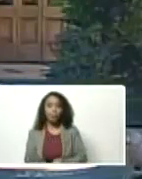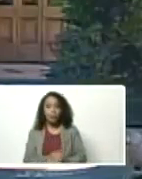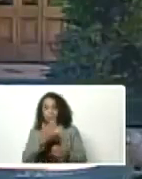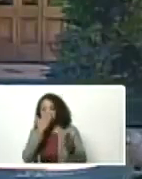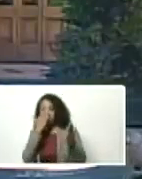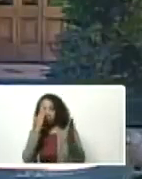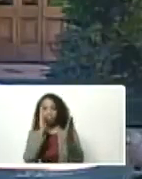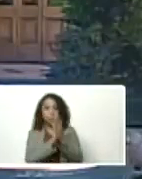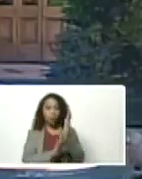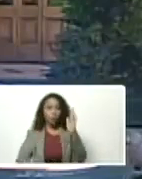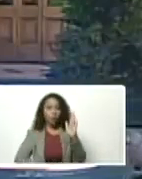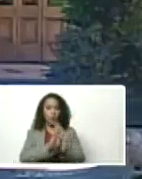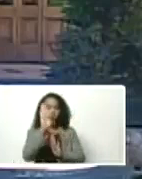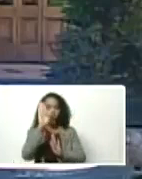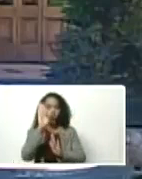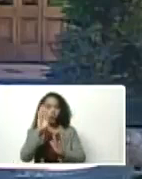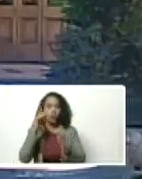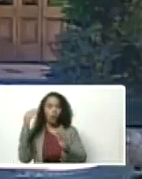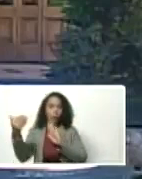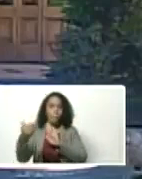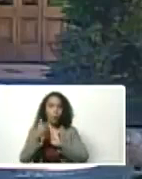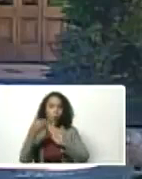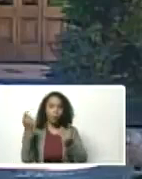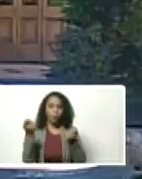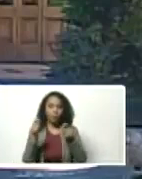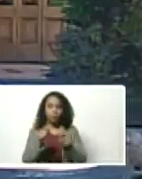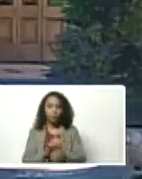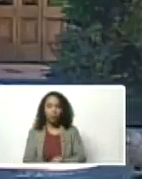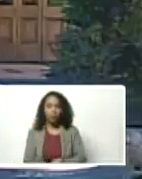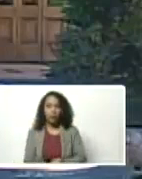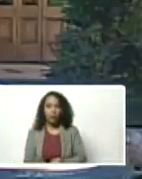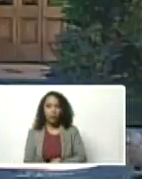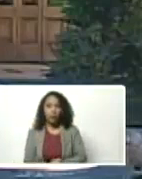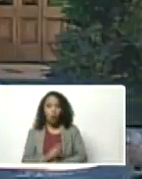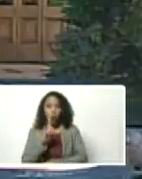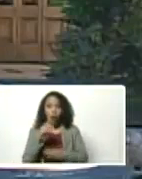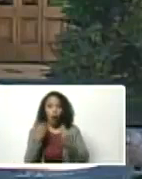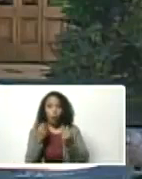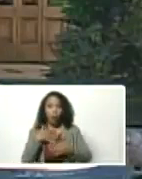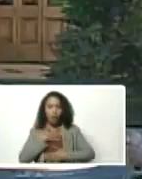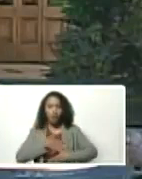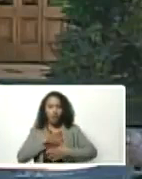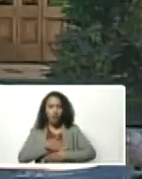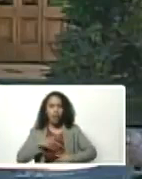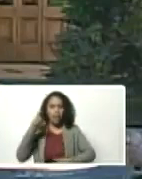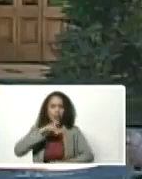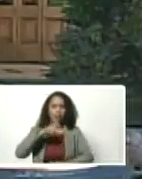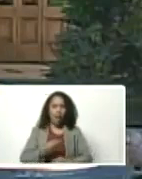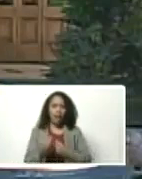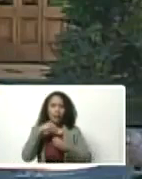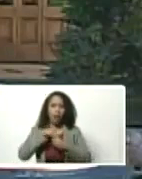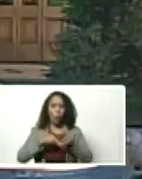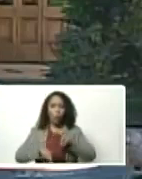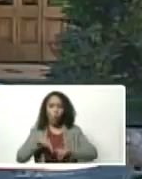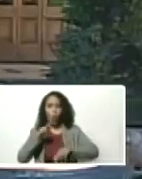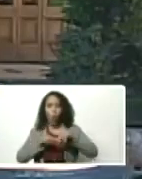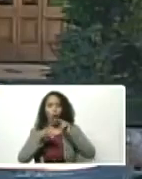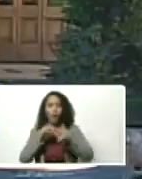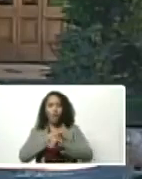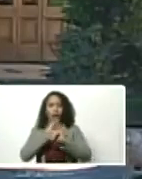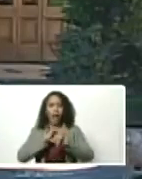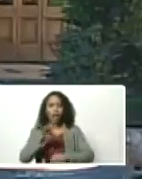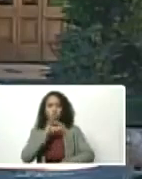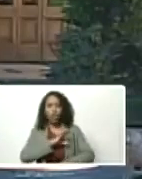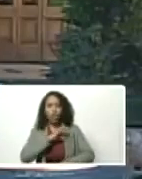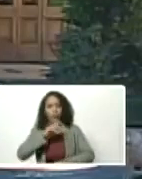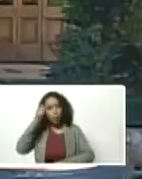y supere las sanciones. Y una economía que satisfaga las necesidades internas y construya la felicidad social